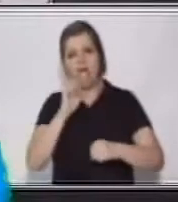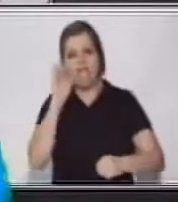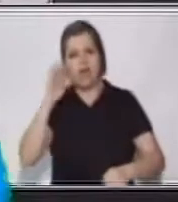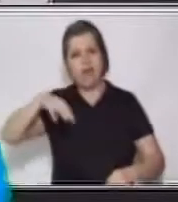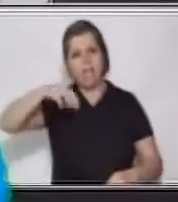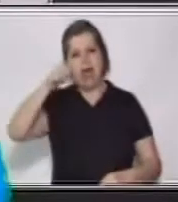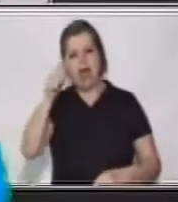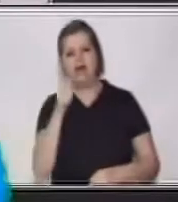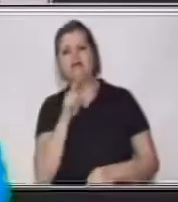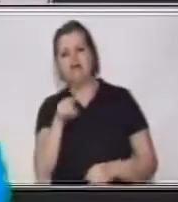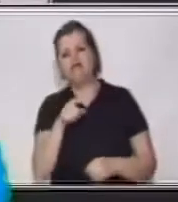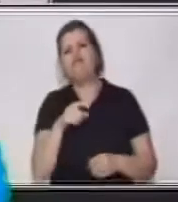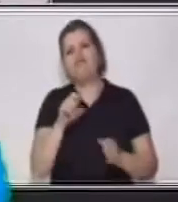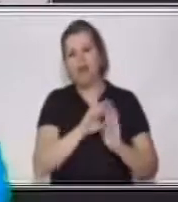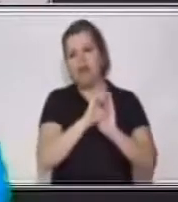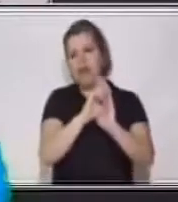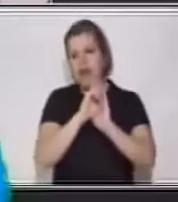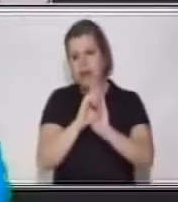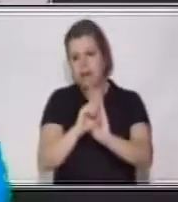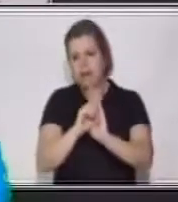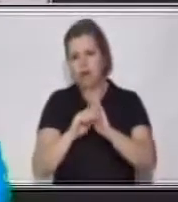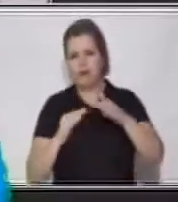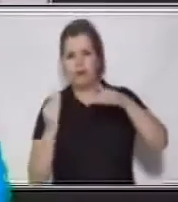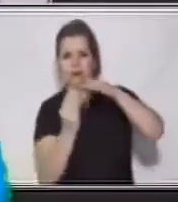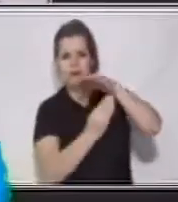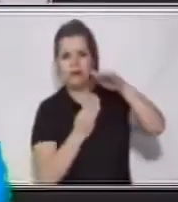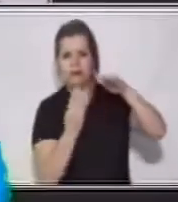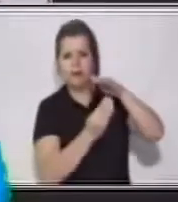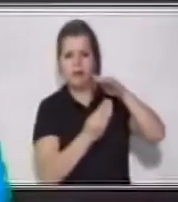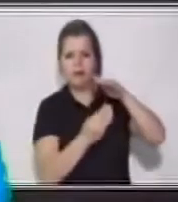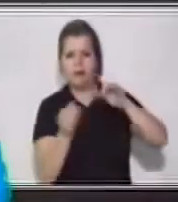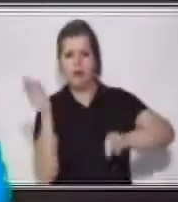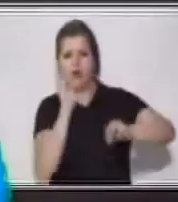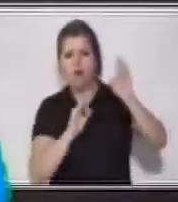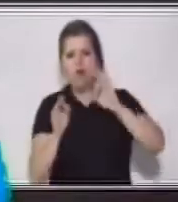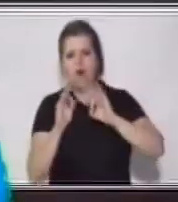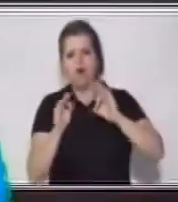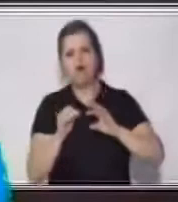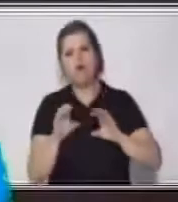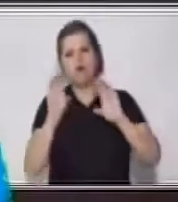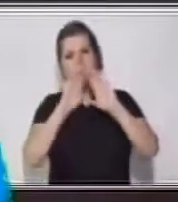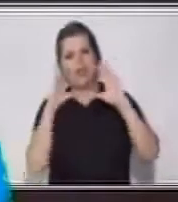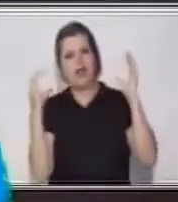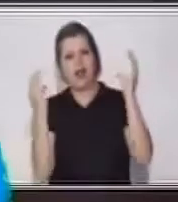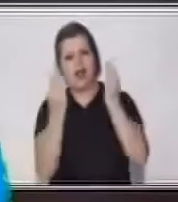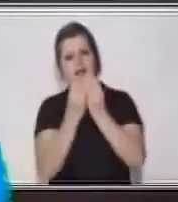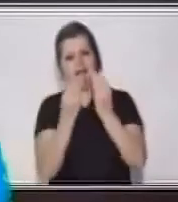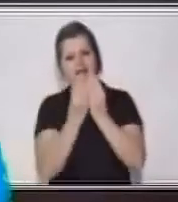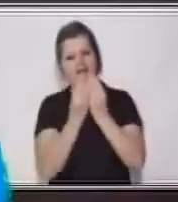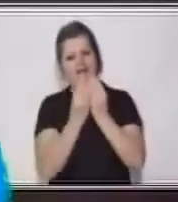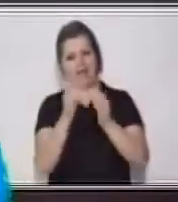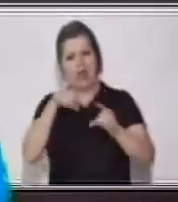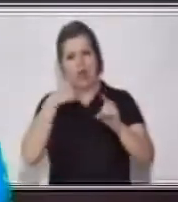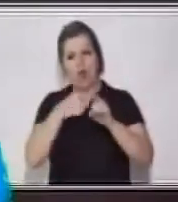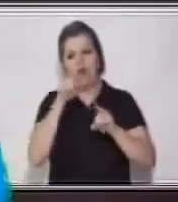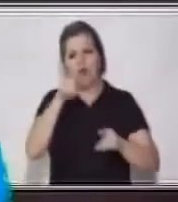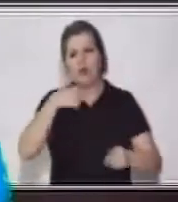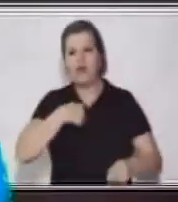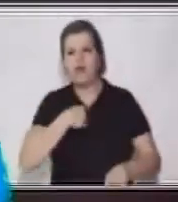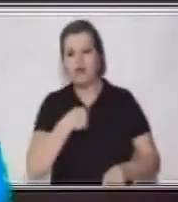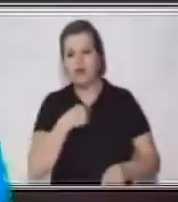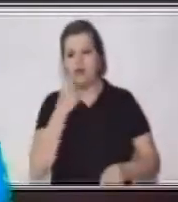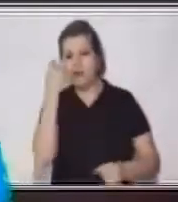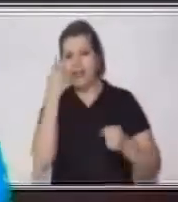con ejemplos cuáles son los morfemas bases y cuáles son los morfemas clases. Cuando nosotros estamos hablando, y vamos a poner